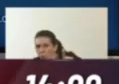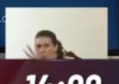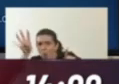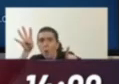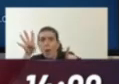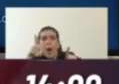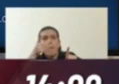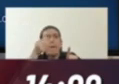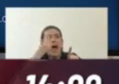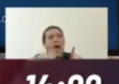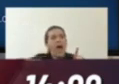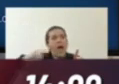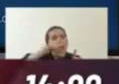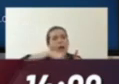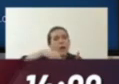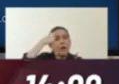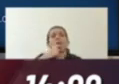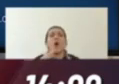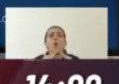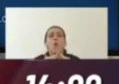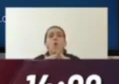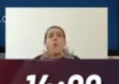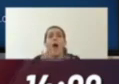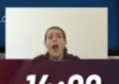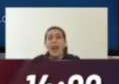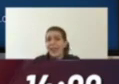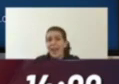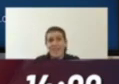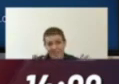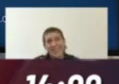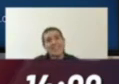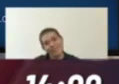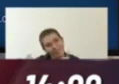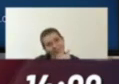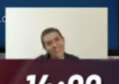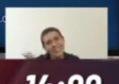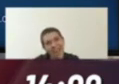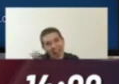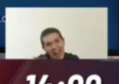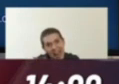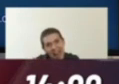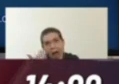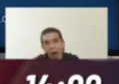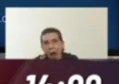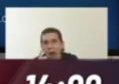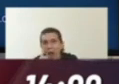la restricción de quedarnos en casa tiene estos costos si no somos responsables.